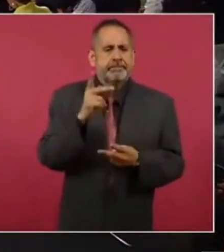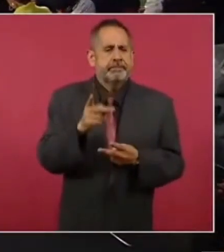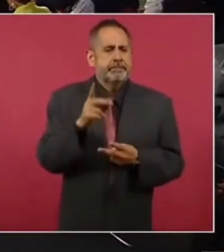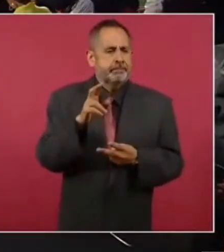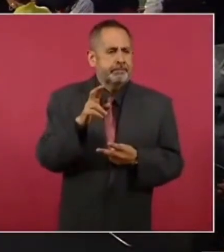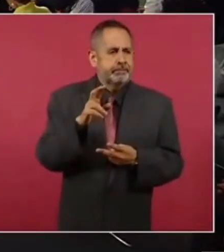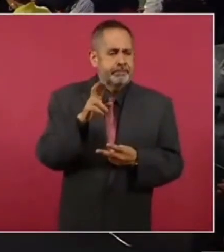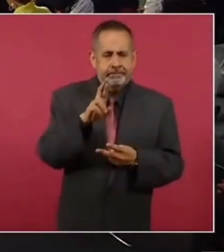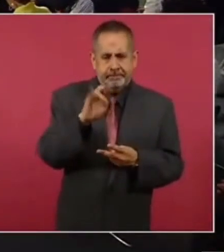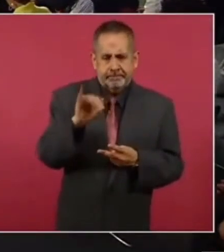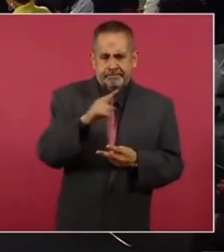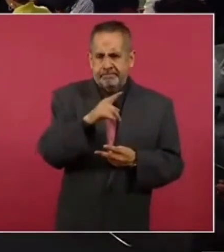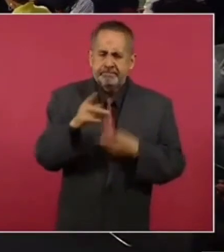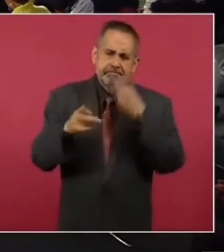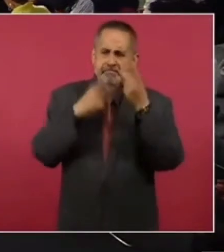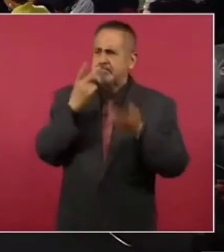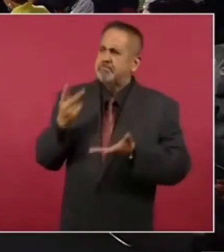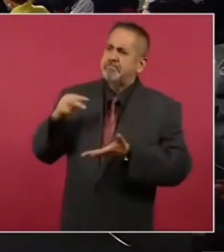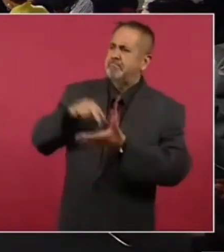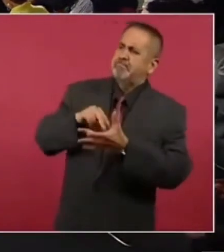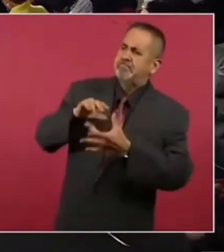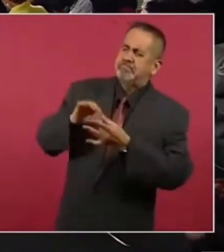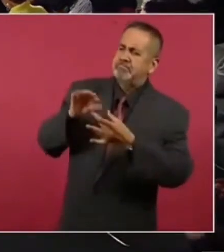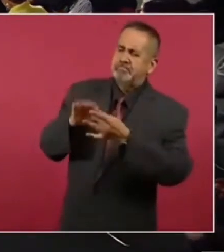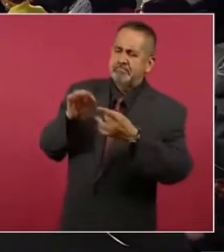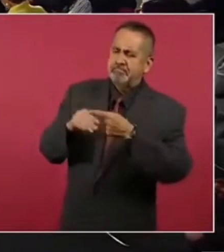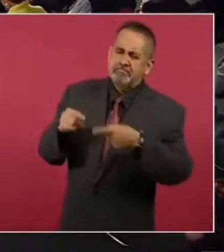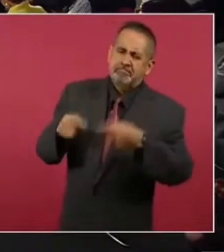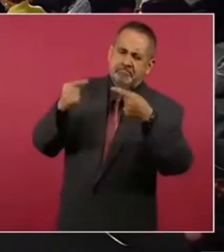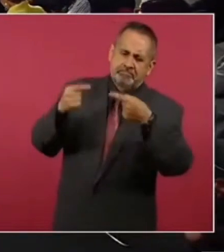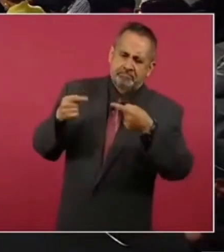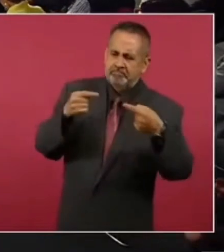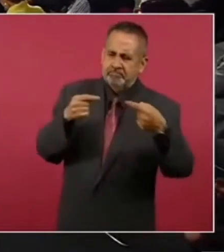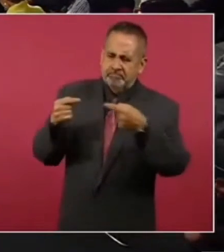Revolucionario Institucional se pronunciaron,